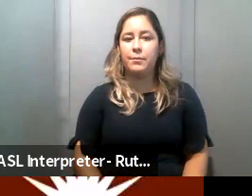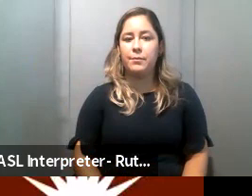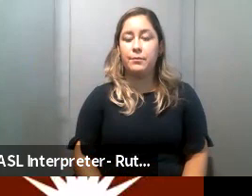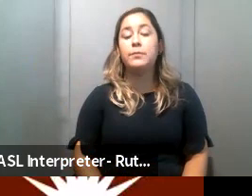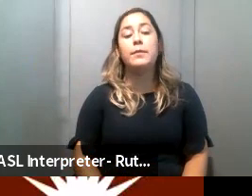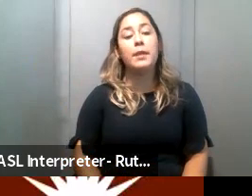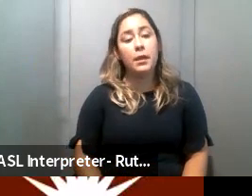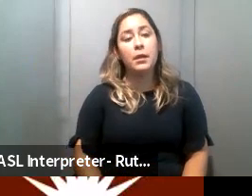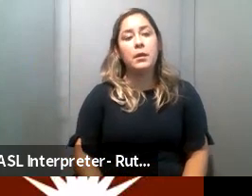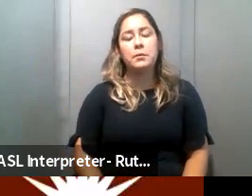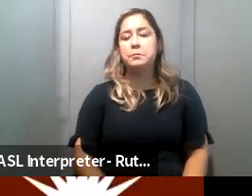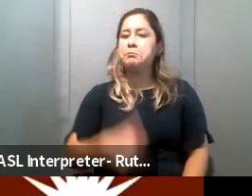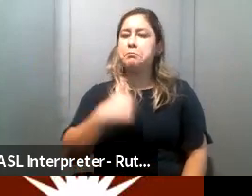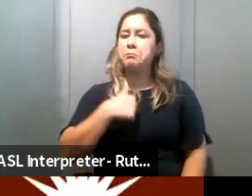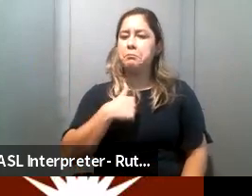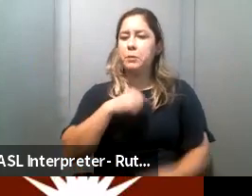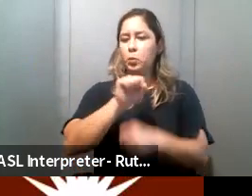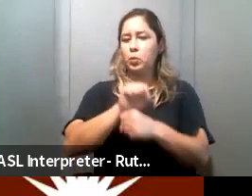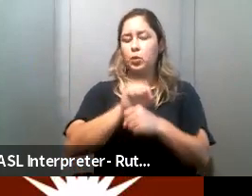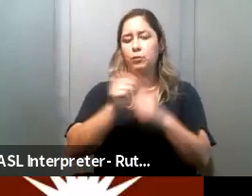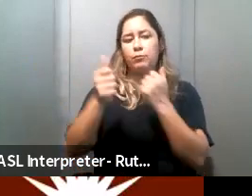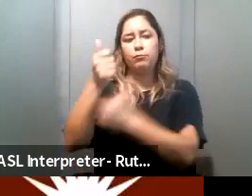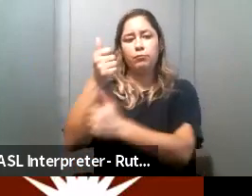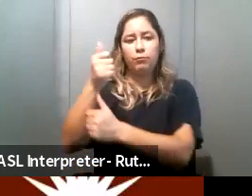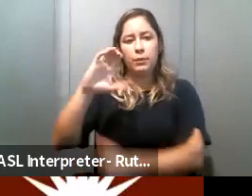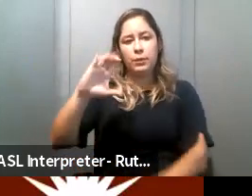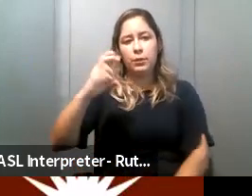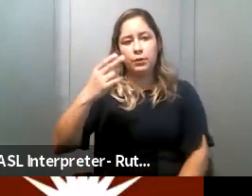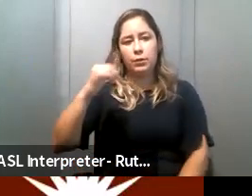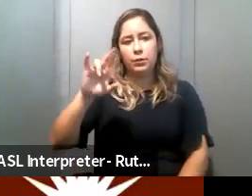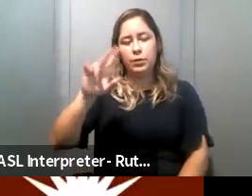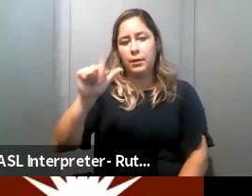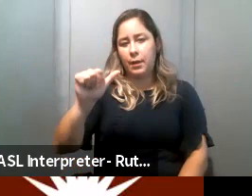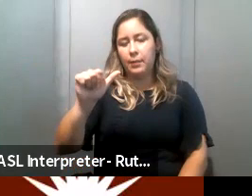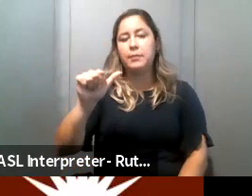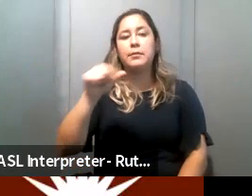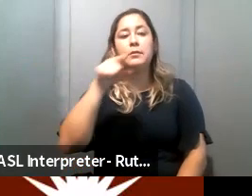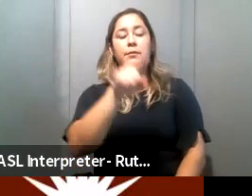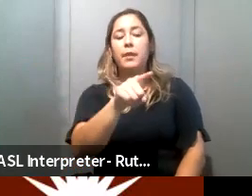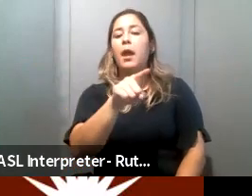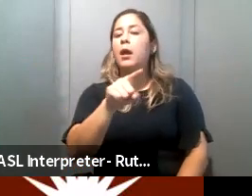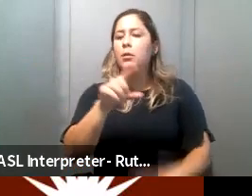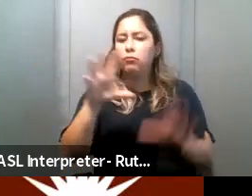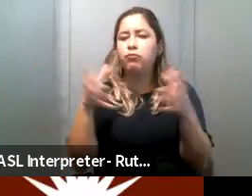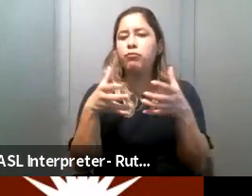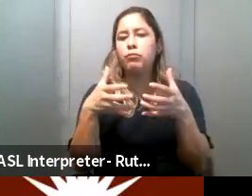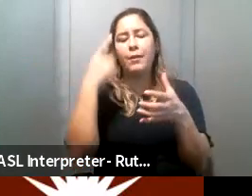Pues yo trabajo para la organización CHIRLA, y es la Coalición de los Derechos Humanos de los Inmigrantes, y esta fue fundada